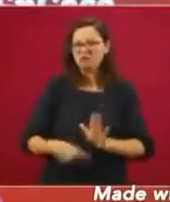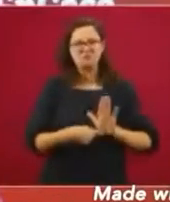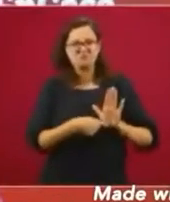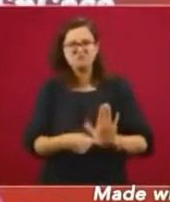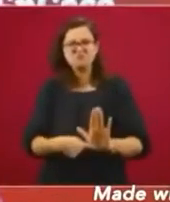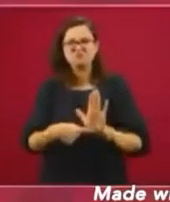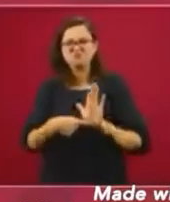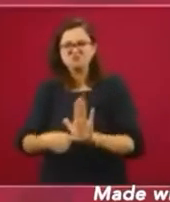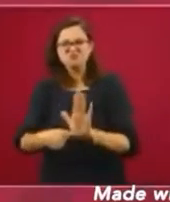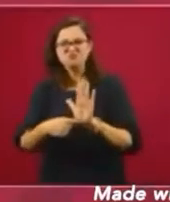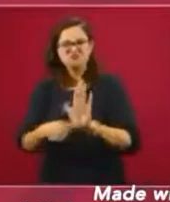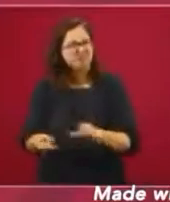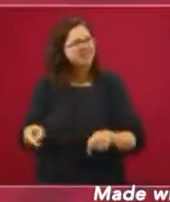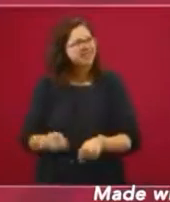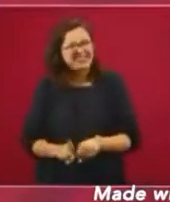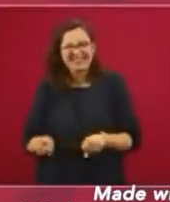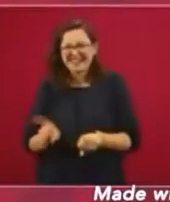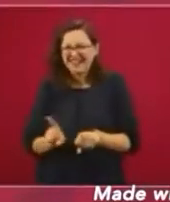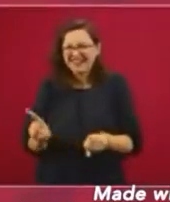Es como su nota principal.